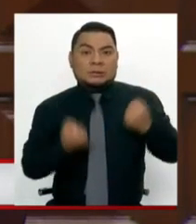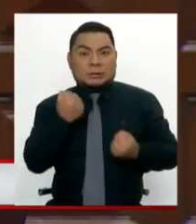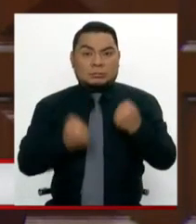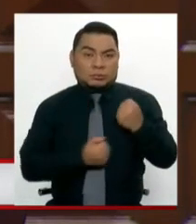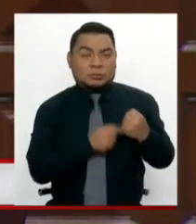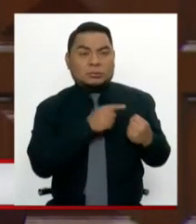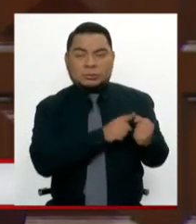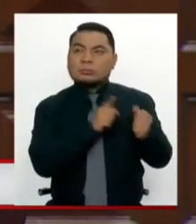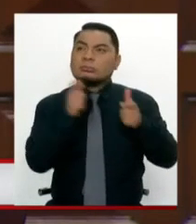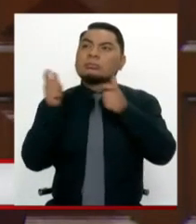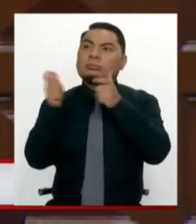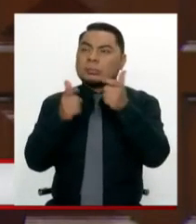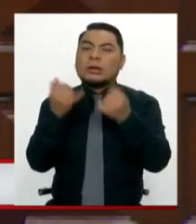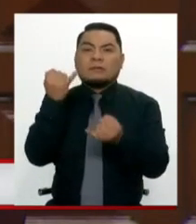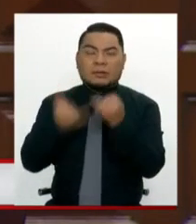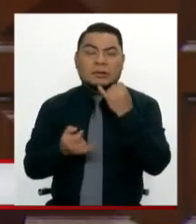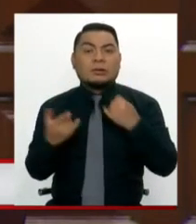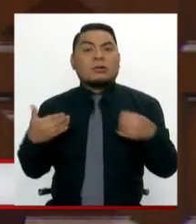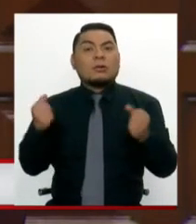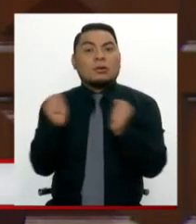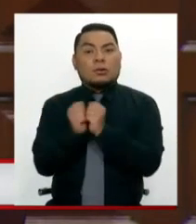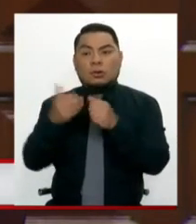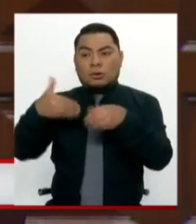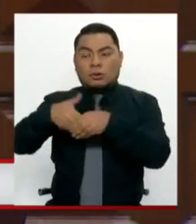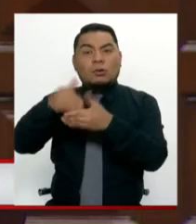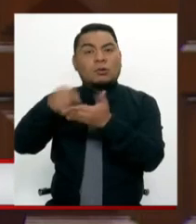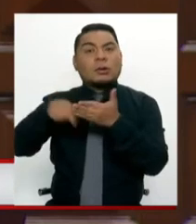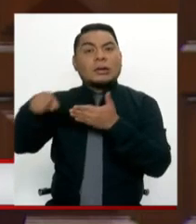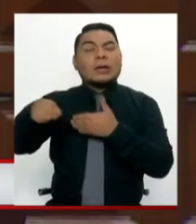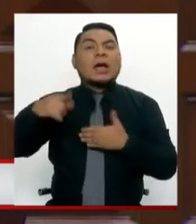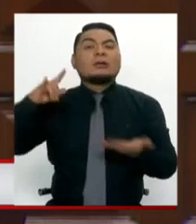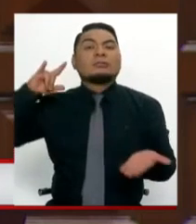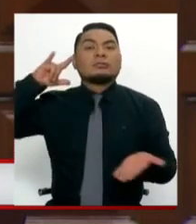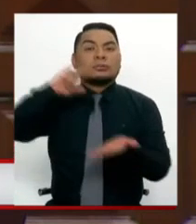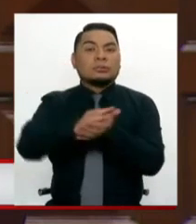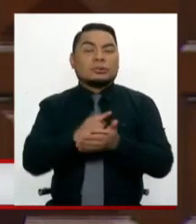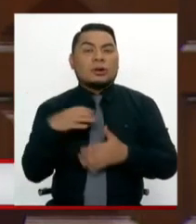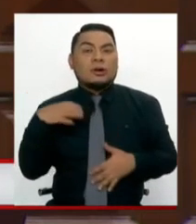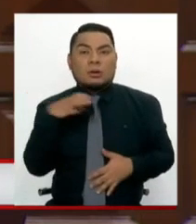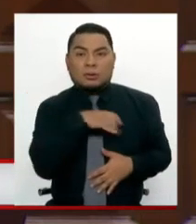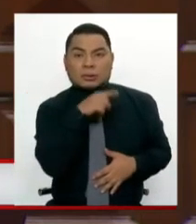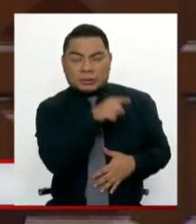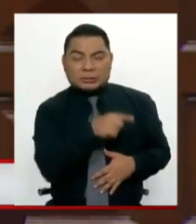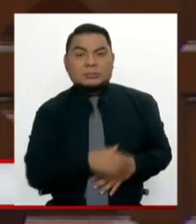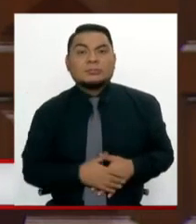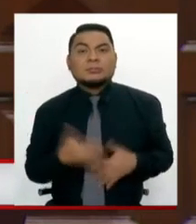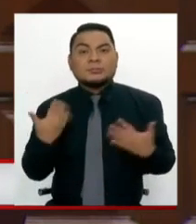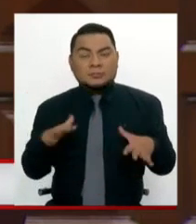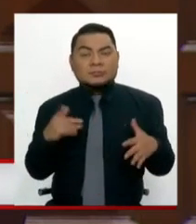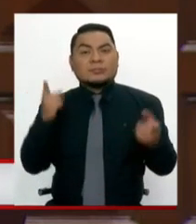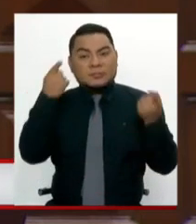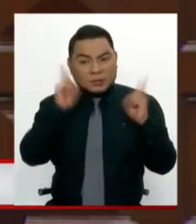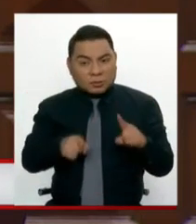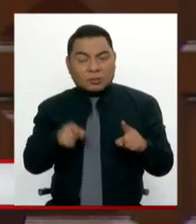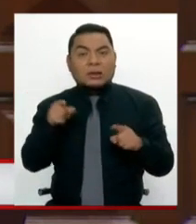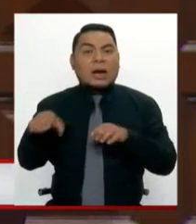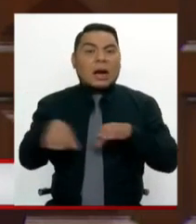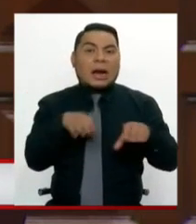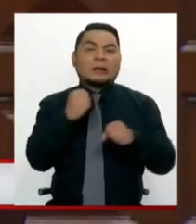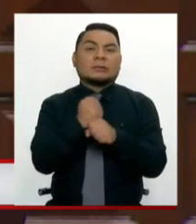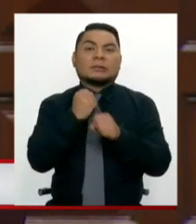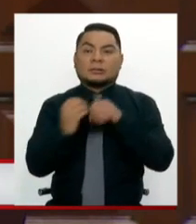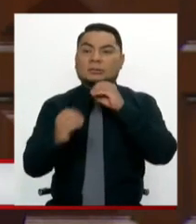Transportes, con el concesionario del Aeropuerto Internacional Jorge Chávez. Se ha concertado para que se ejecute